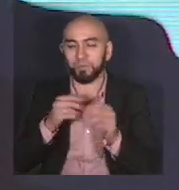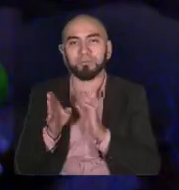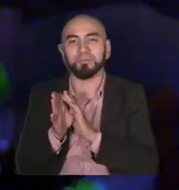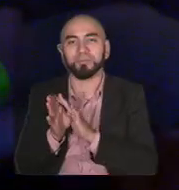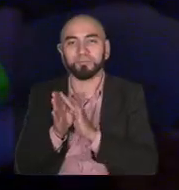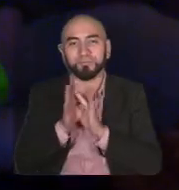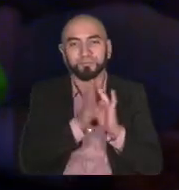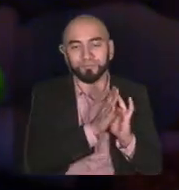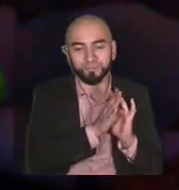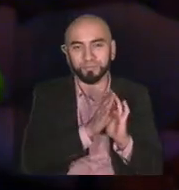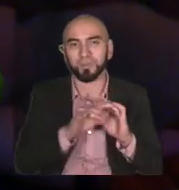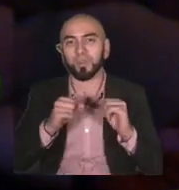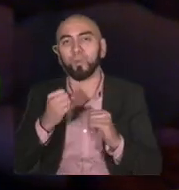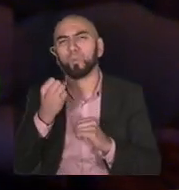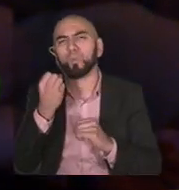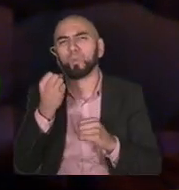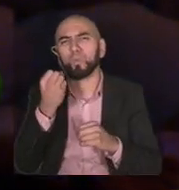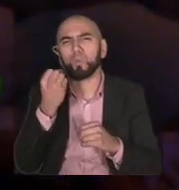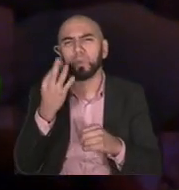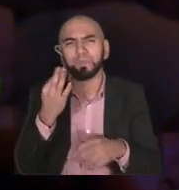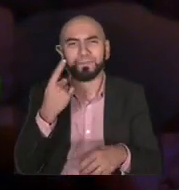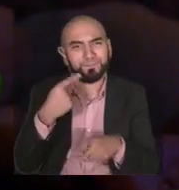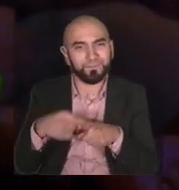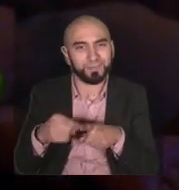¿Cuántas veces por mes